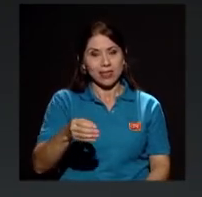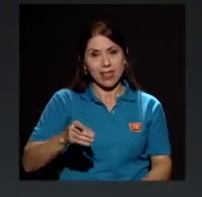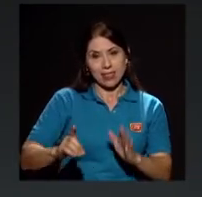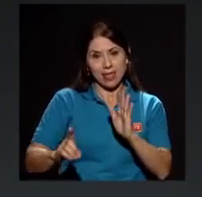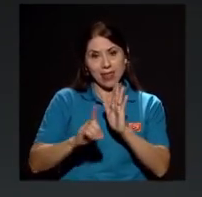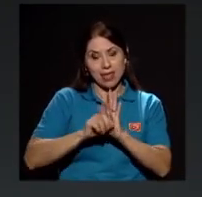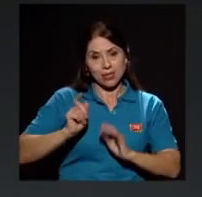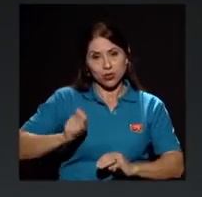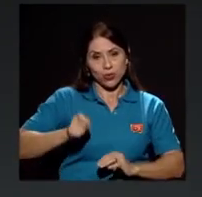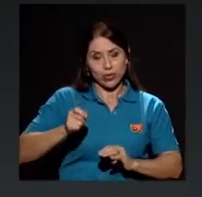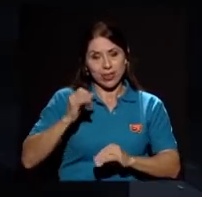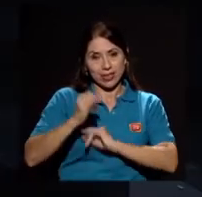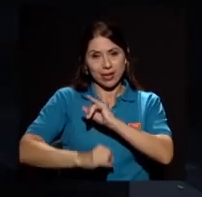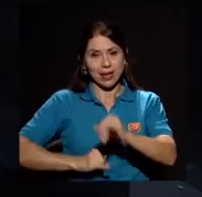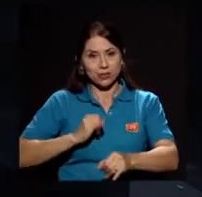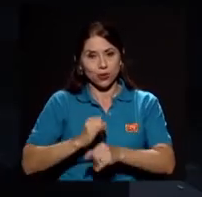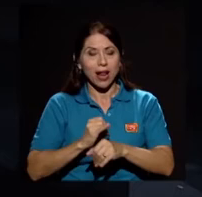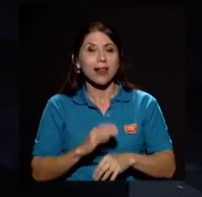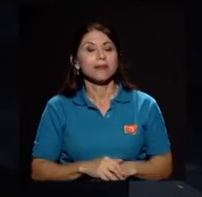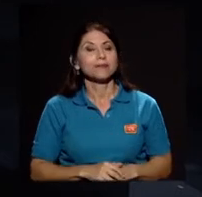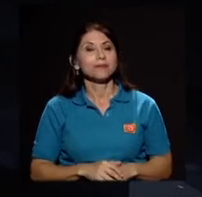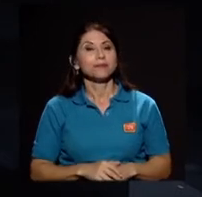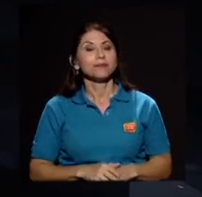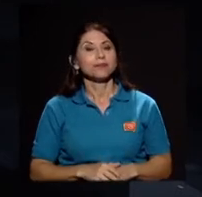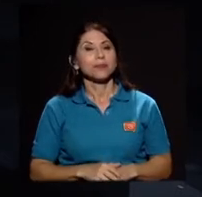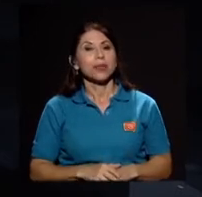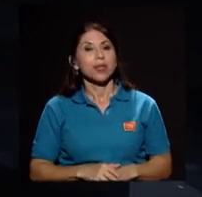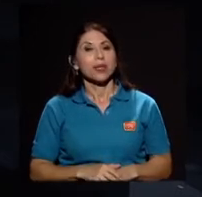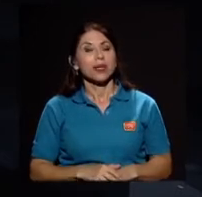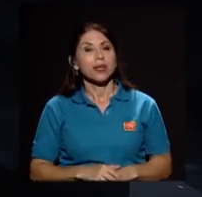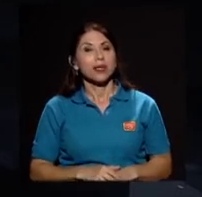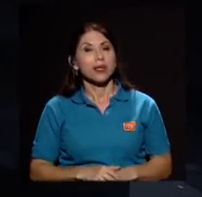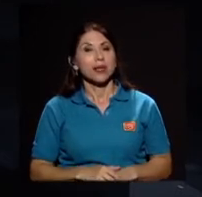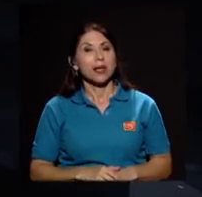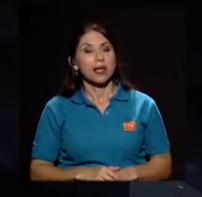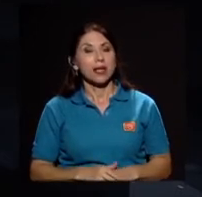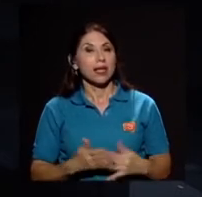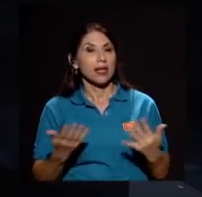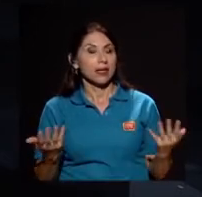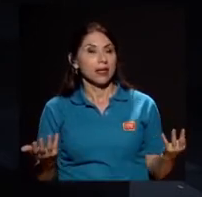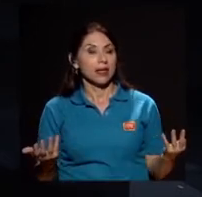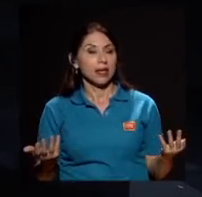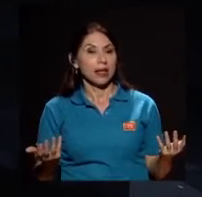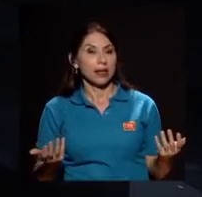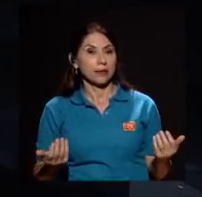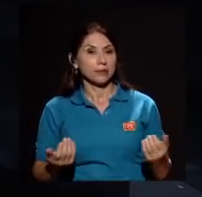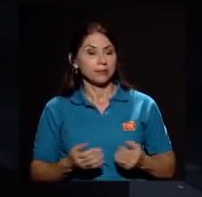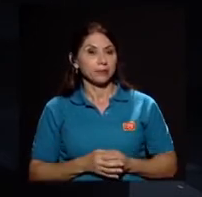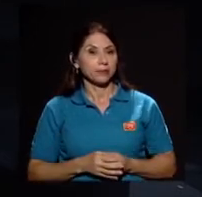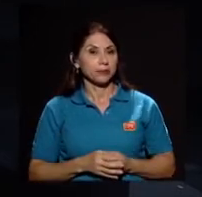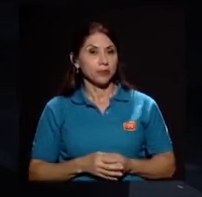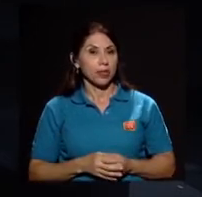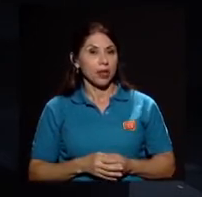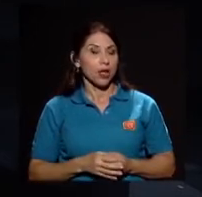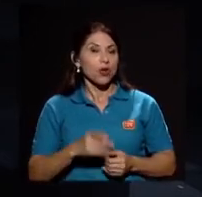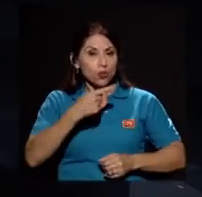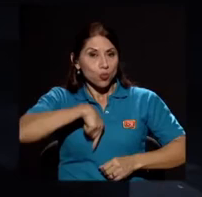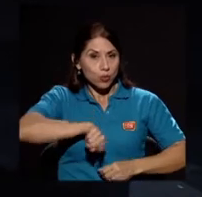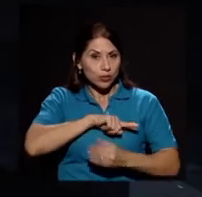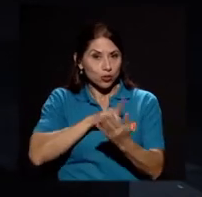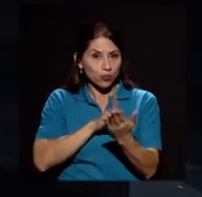internacional en el campo de de nuestros proyectos de